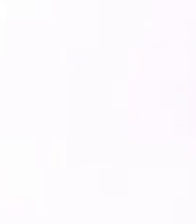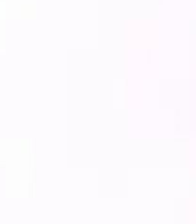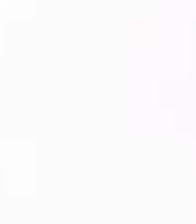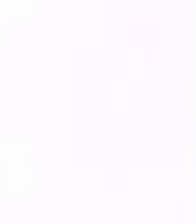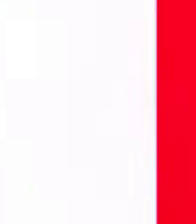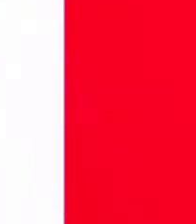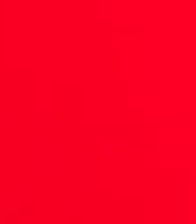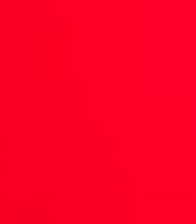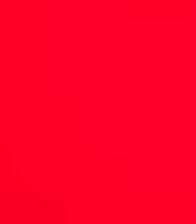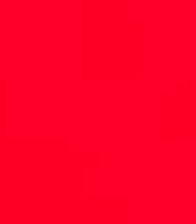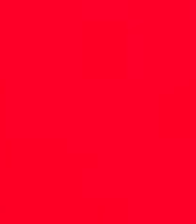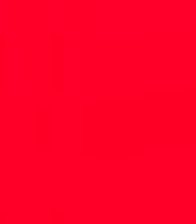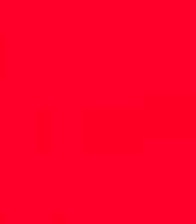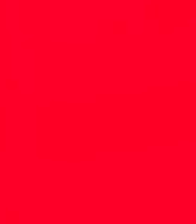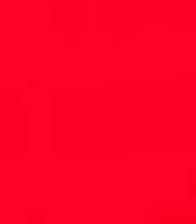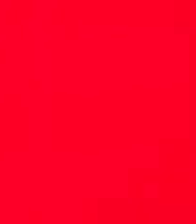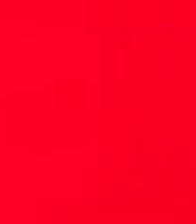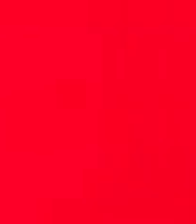esta enfermedad.